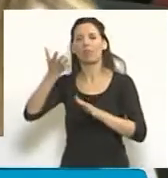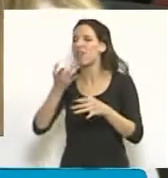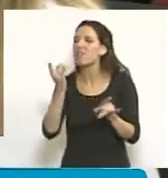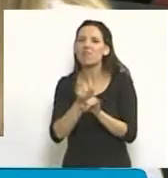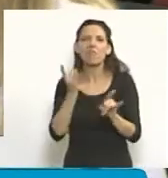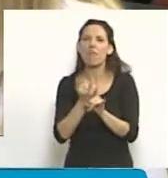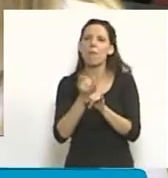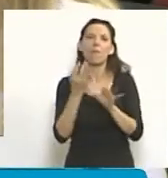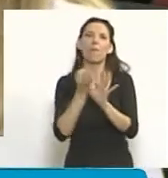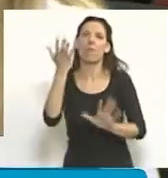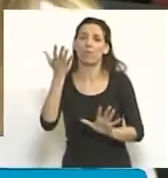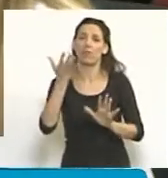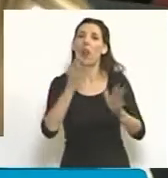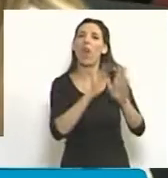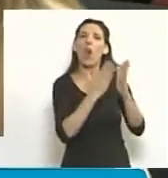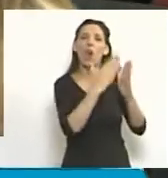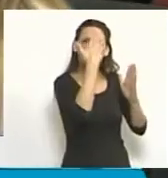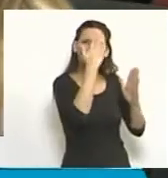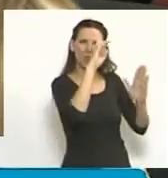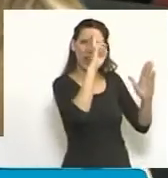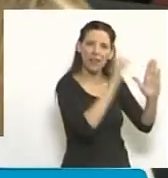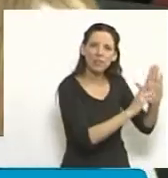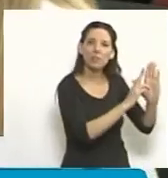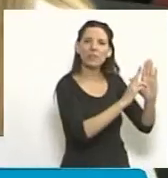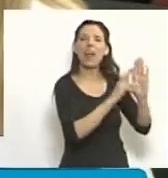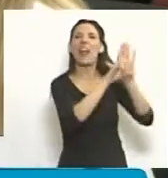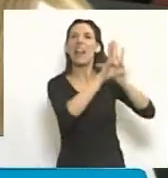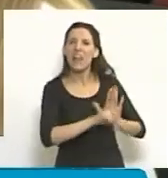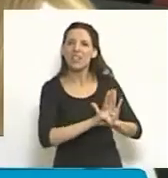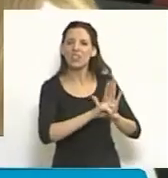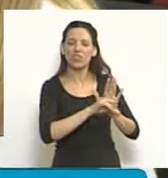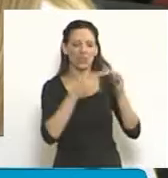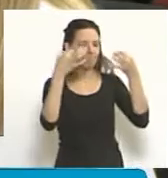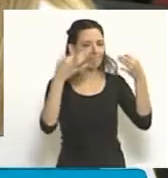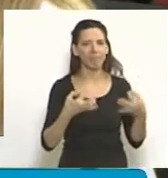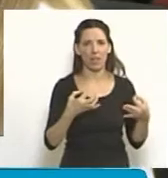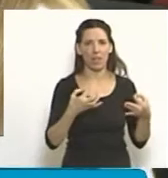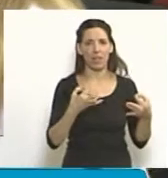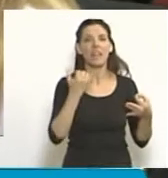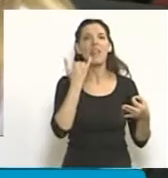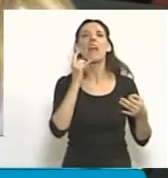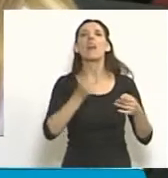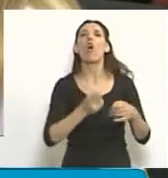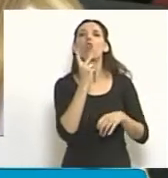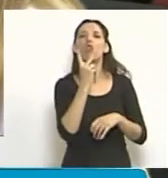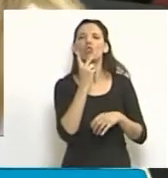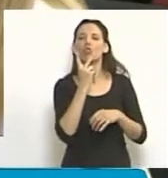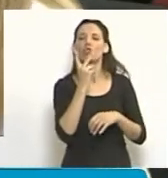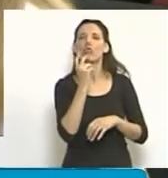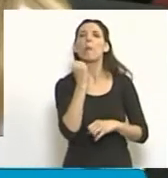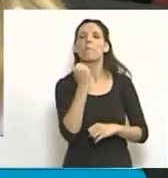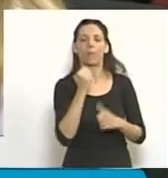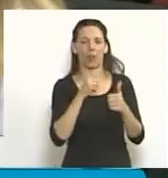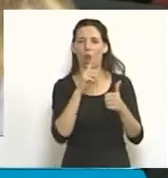siempre aplicar la Constitución y las leyes en forma eficiente y además bajo dos grandes pilares: